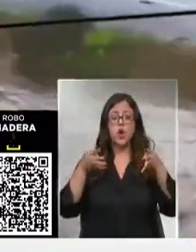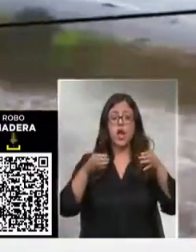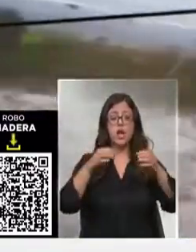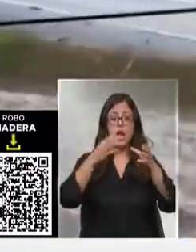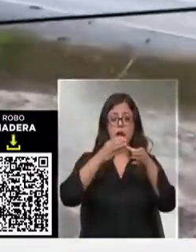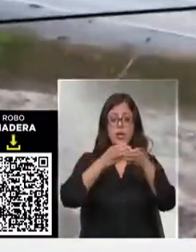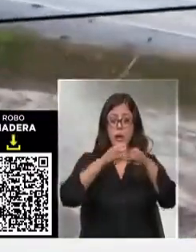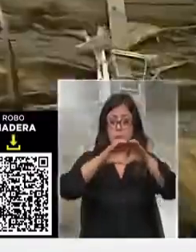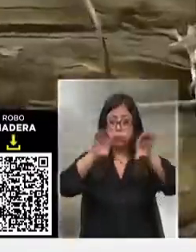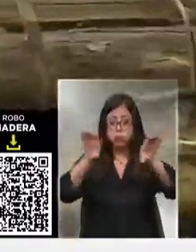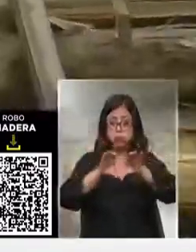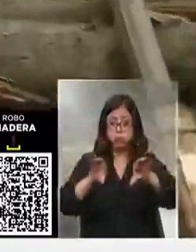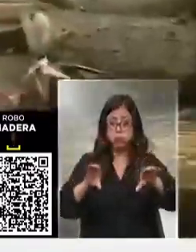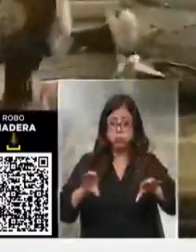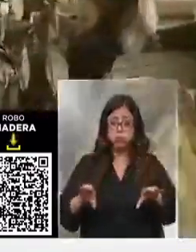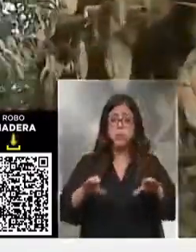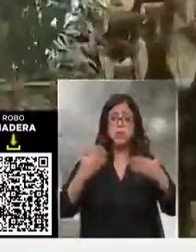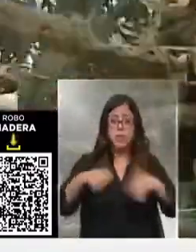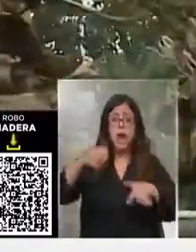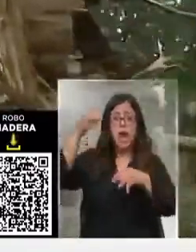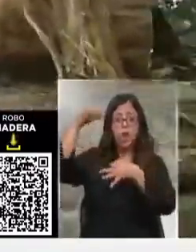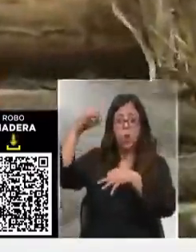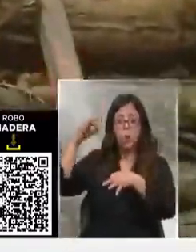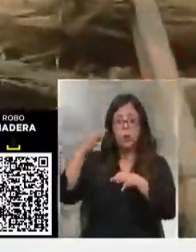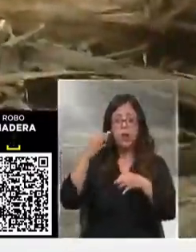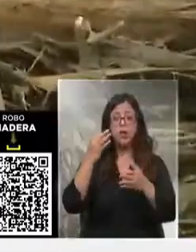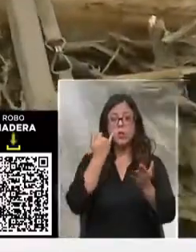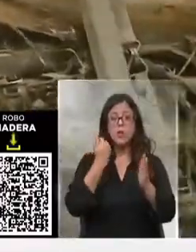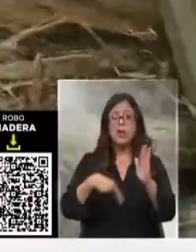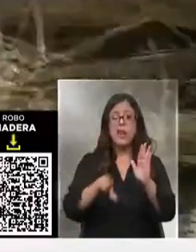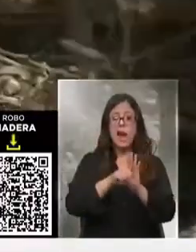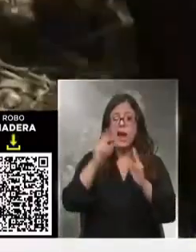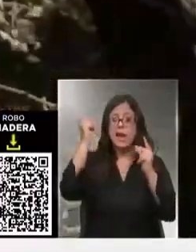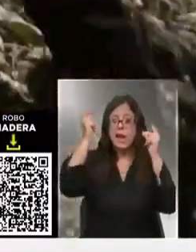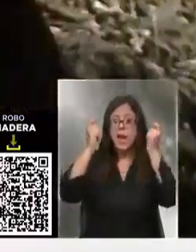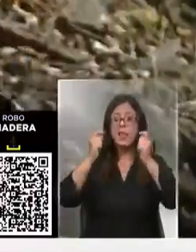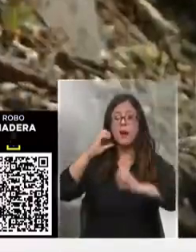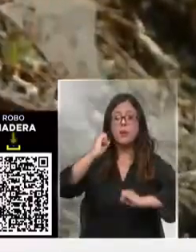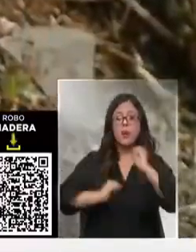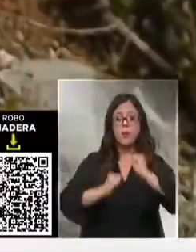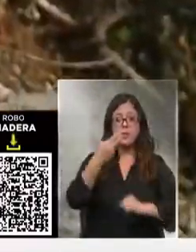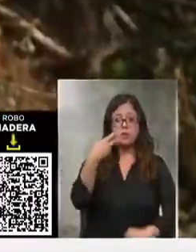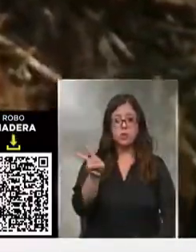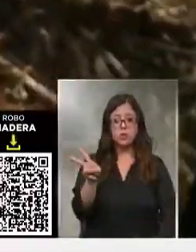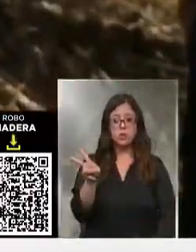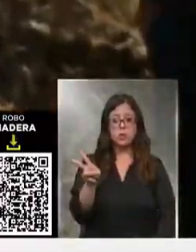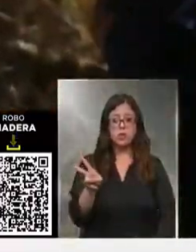la documentación ilegal creada por sus propias empresas.